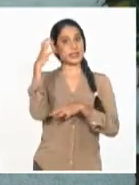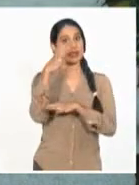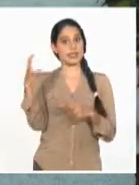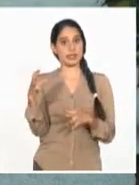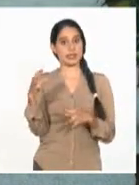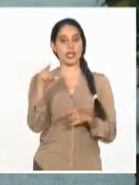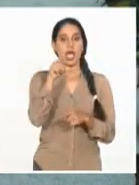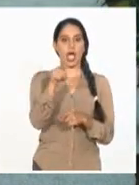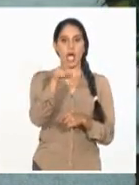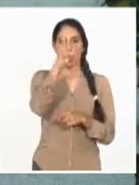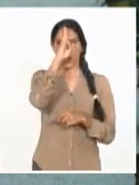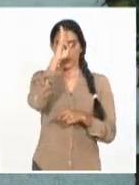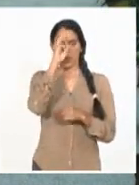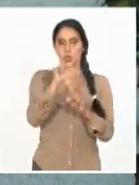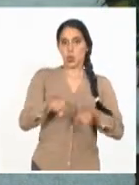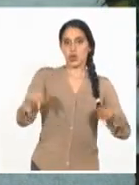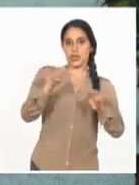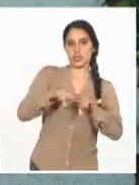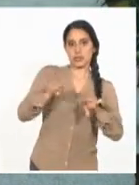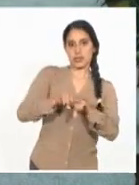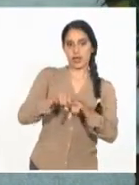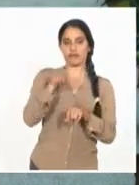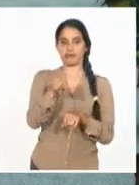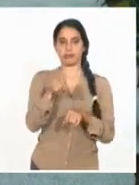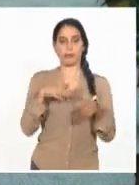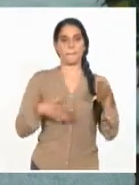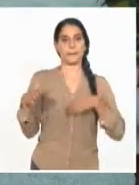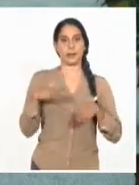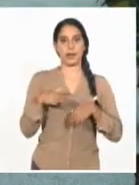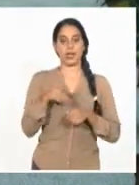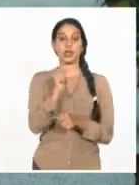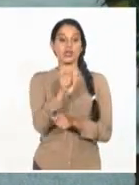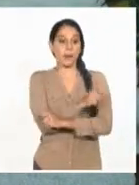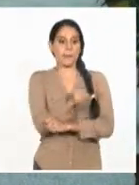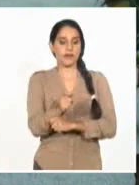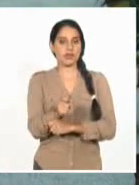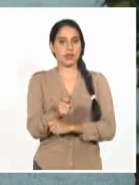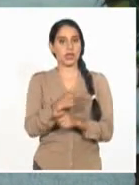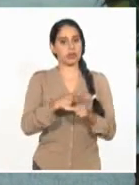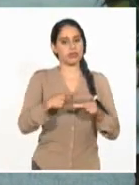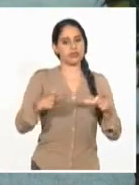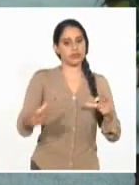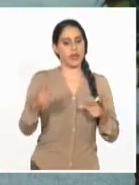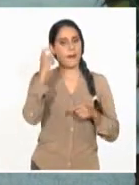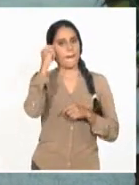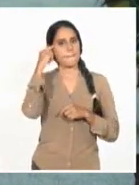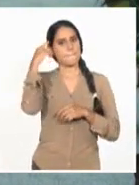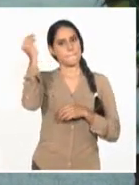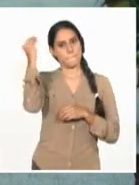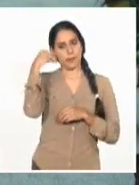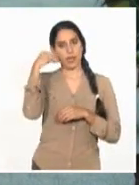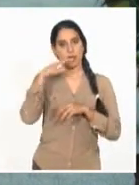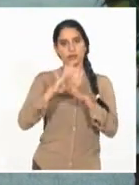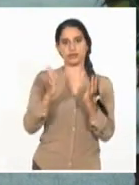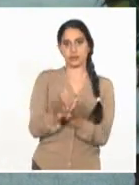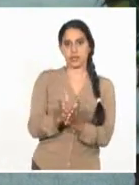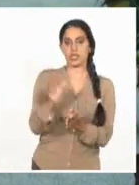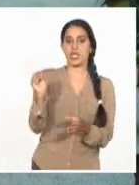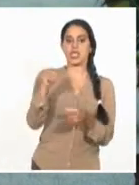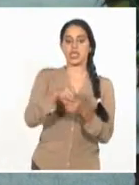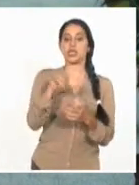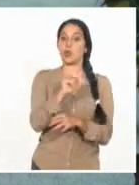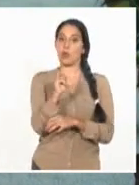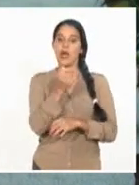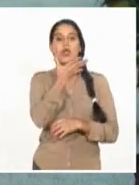doctorado. Estos profesores no solo son profesores de amplia experiencia, sino también profesores jóvenes que le imparten todas